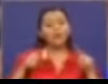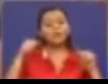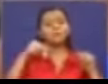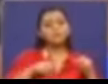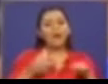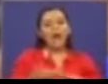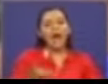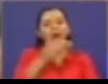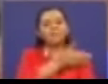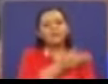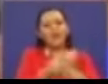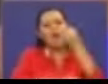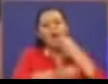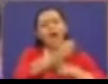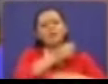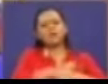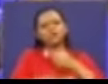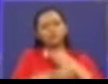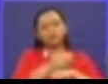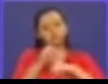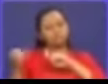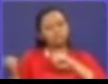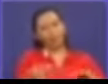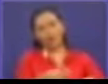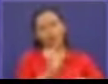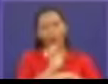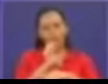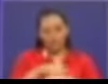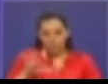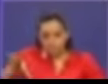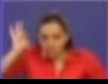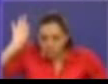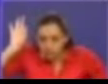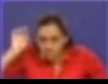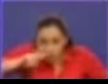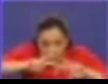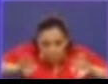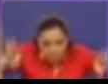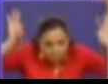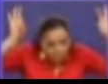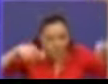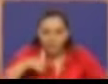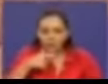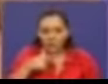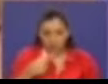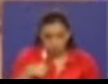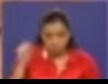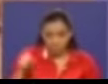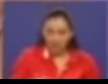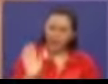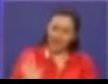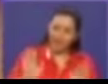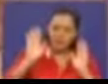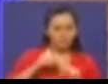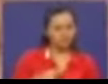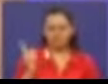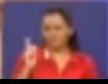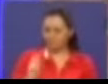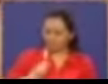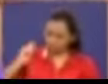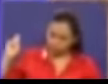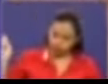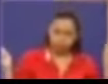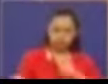no hicieron gobiernos del pasado durante décadas. Prohibido olvidar. Entonces, les insisto, No es que